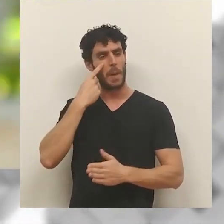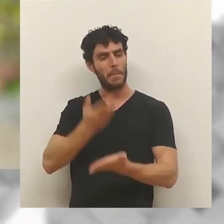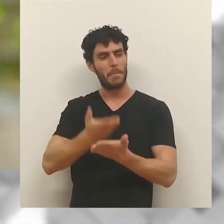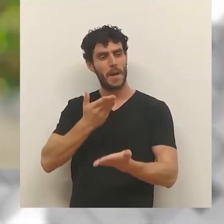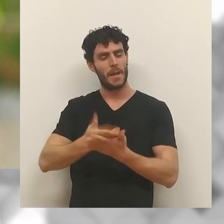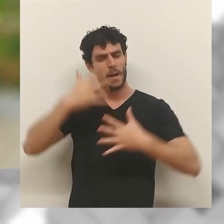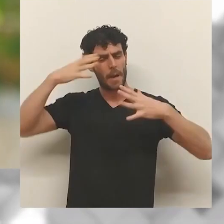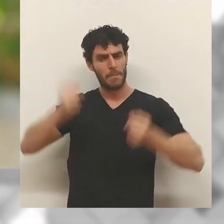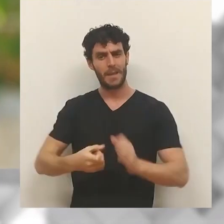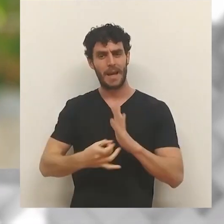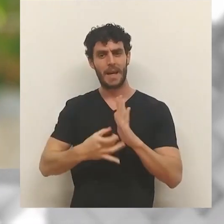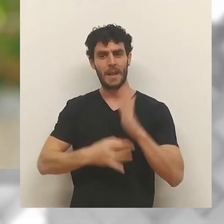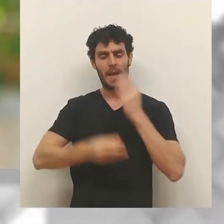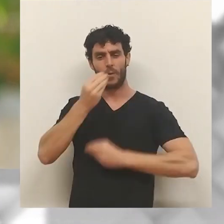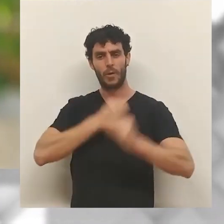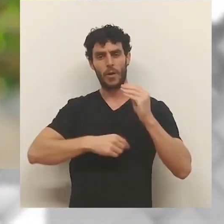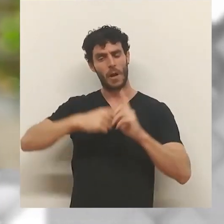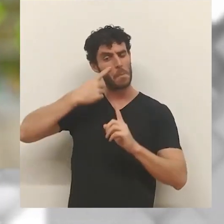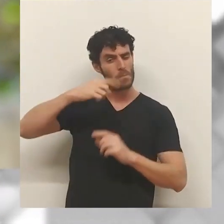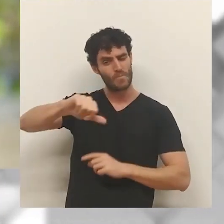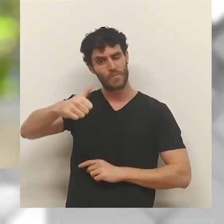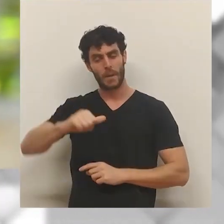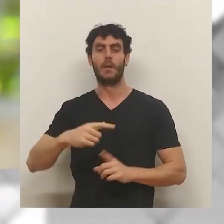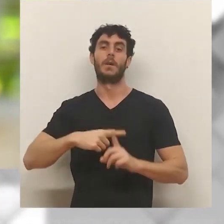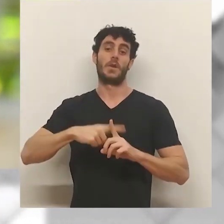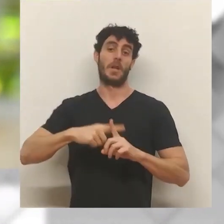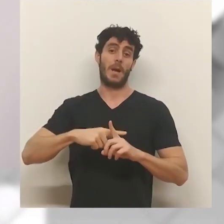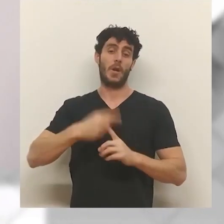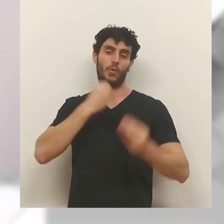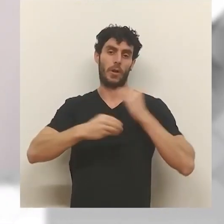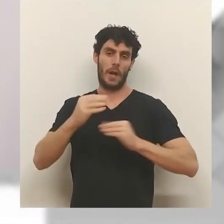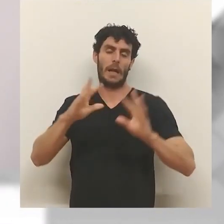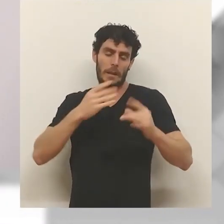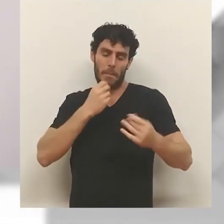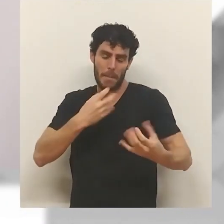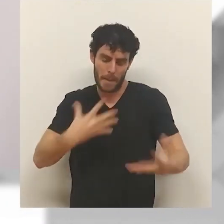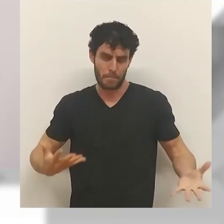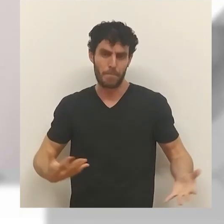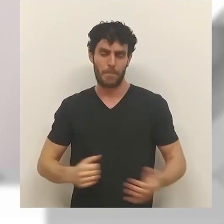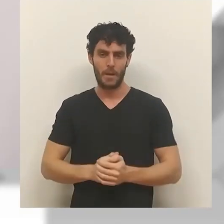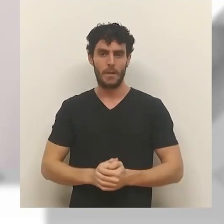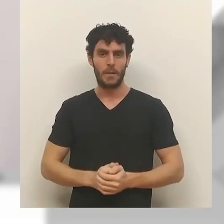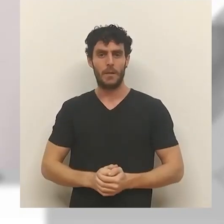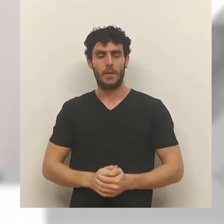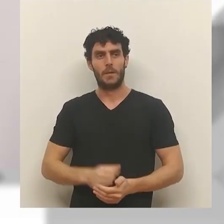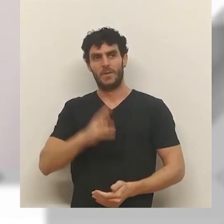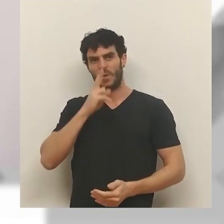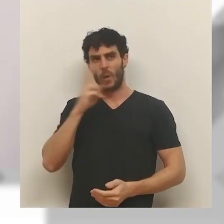menús escolares, pidamos a una experta que valore su calidad nutricional. A nivel nutricional la verdad es que estamos aprobando.